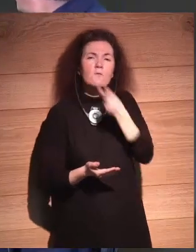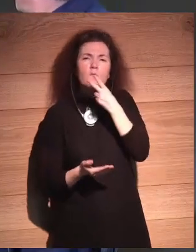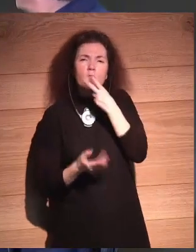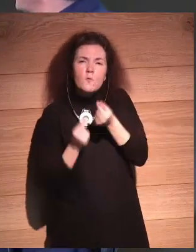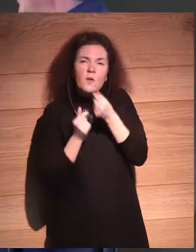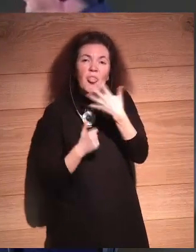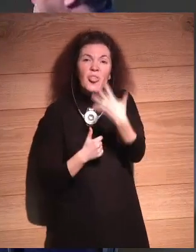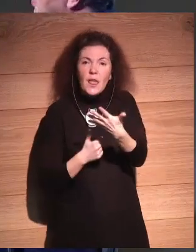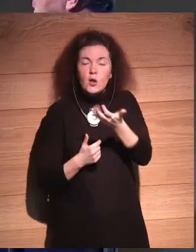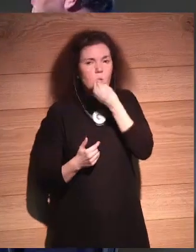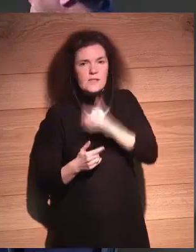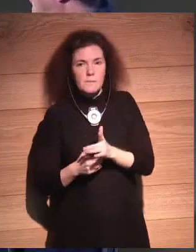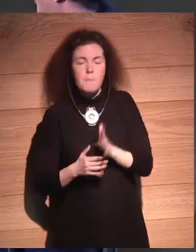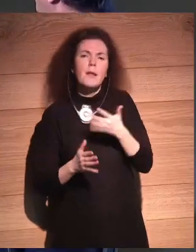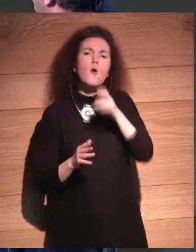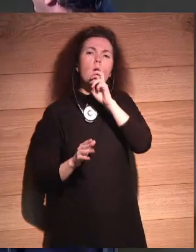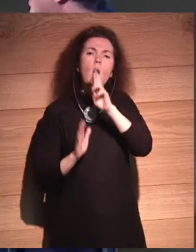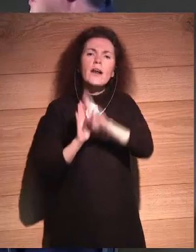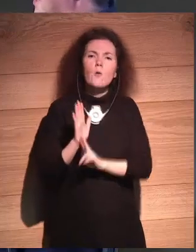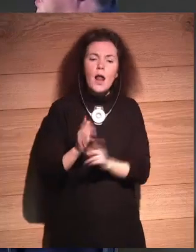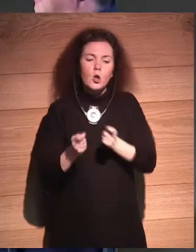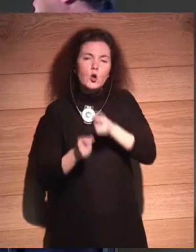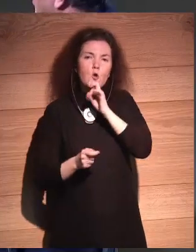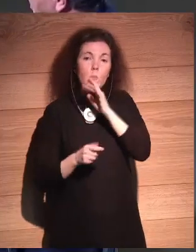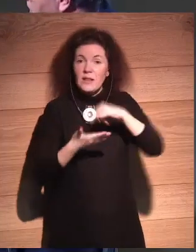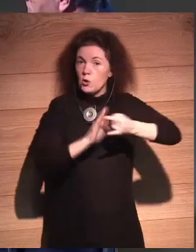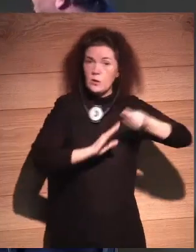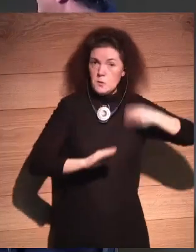no estaría bien. Pero ¿cómo se regula eso? Y la tecnología es lo mismo.